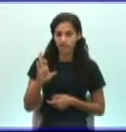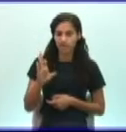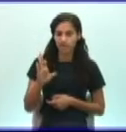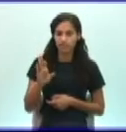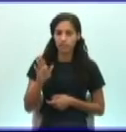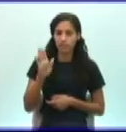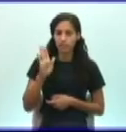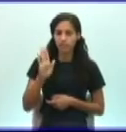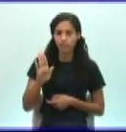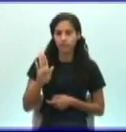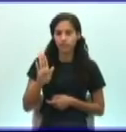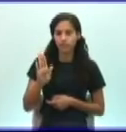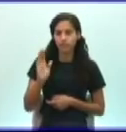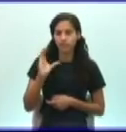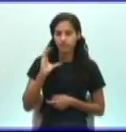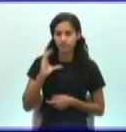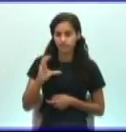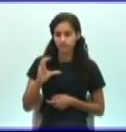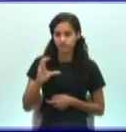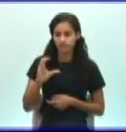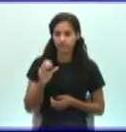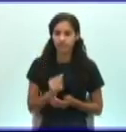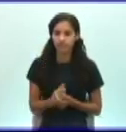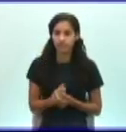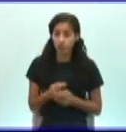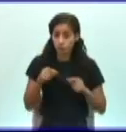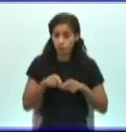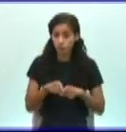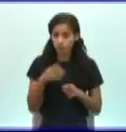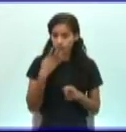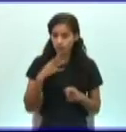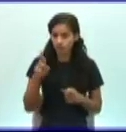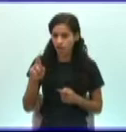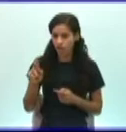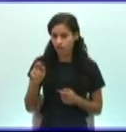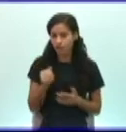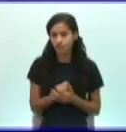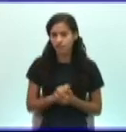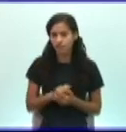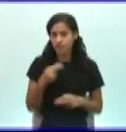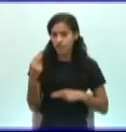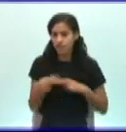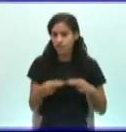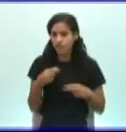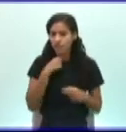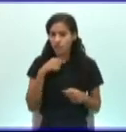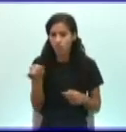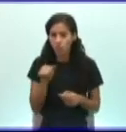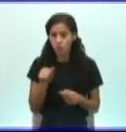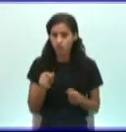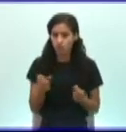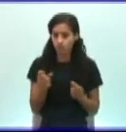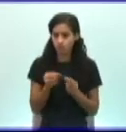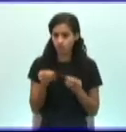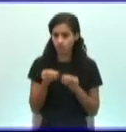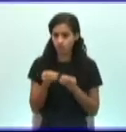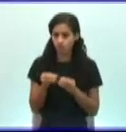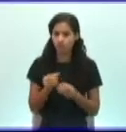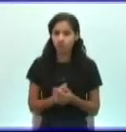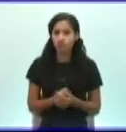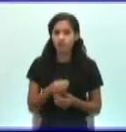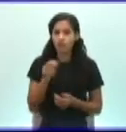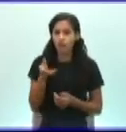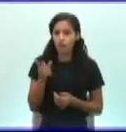B, C a la consonante R, también se forman combinaciones como